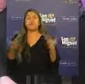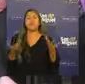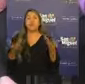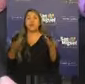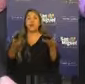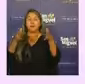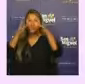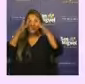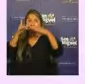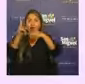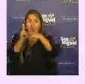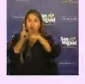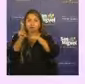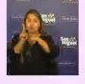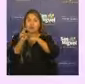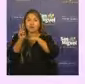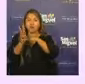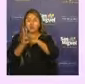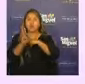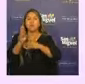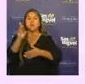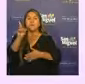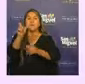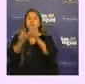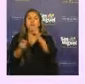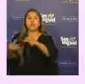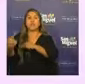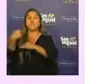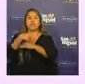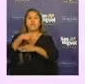atención para los usuarios de nuestros centros de salud